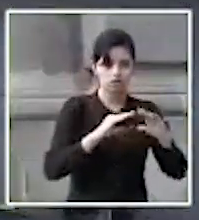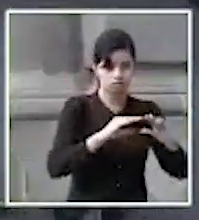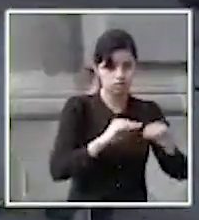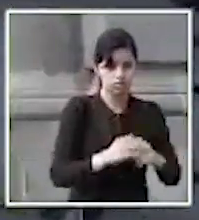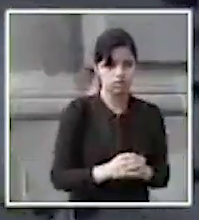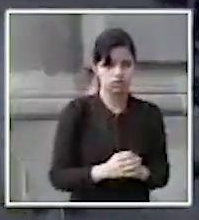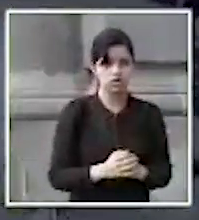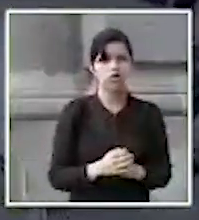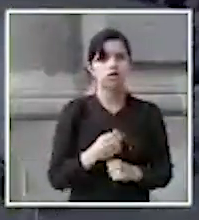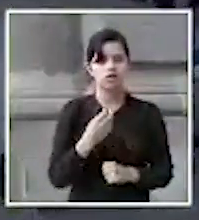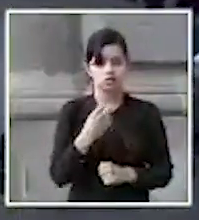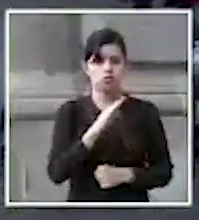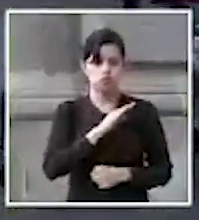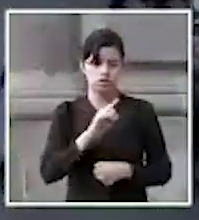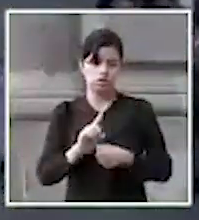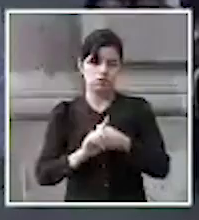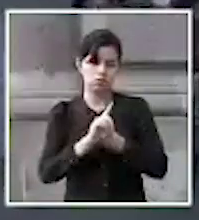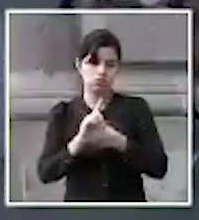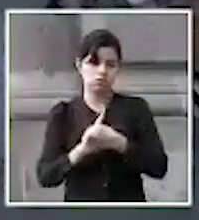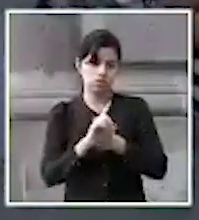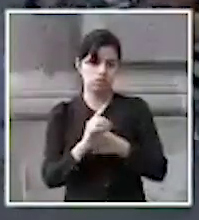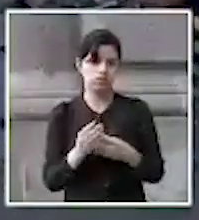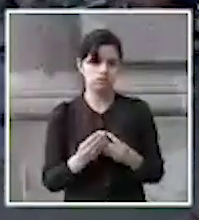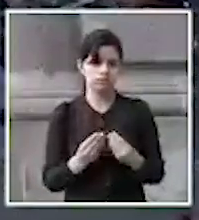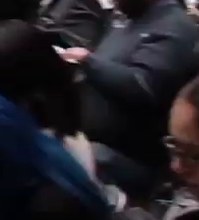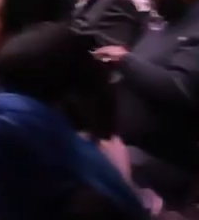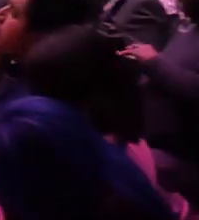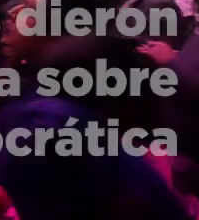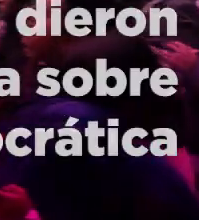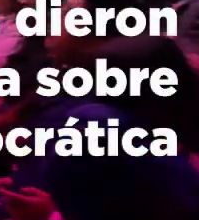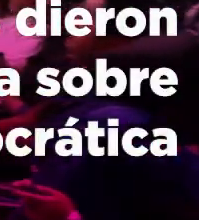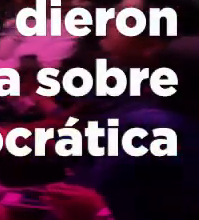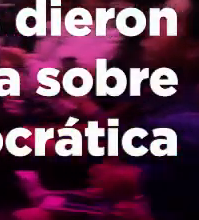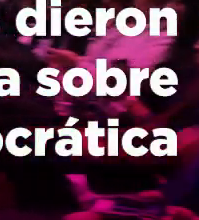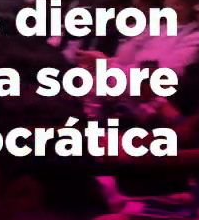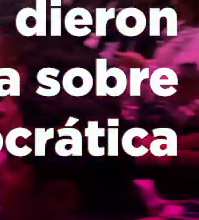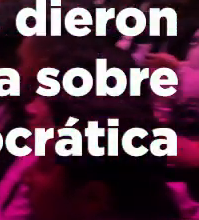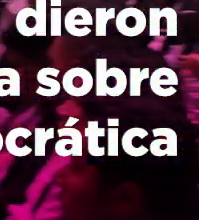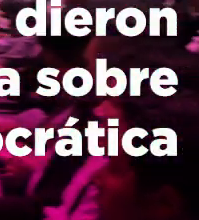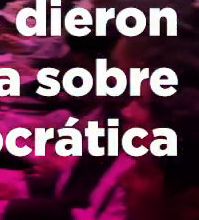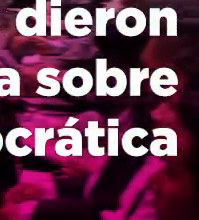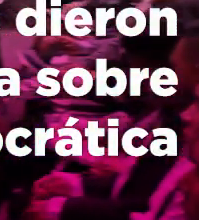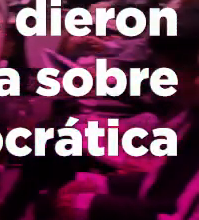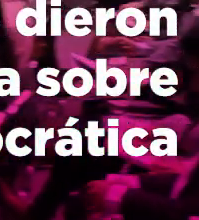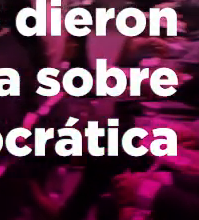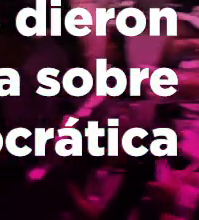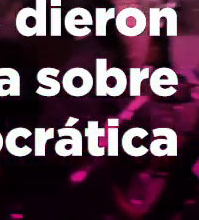problema. Después, ¿quién censura?